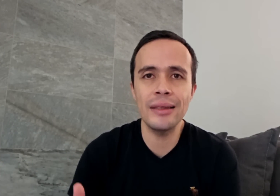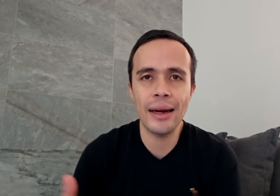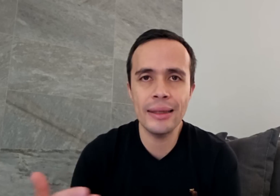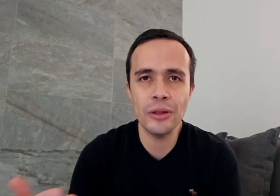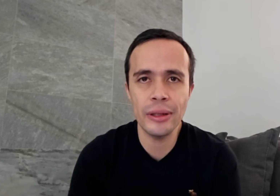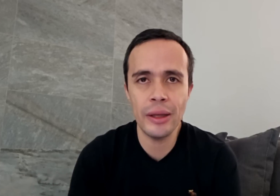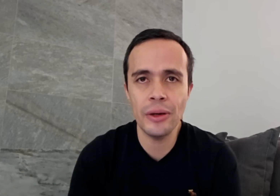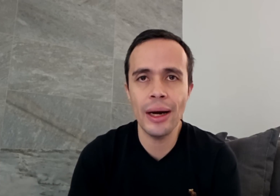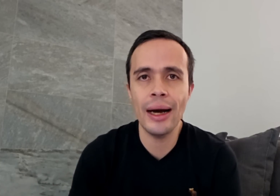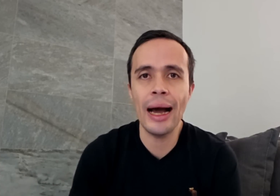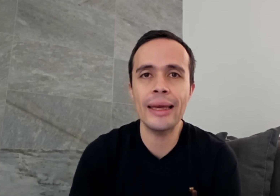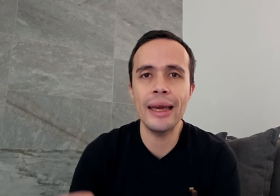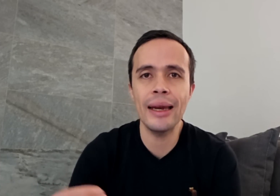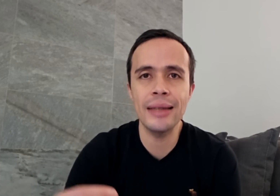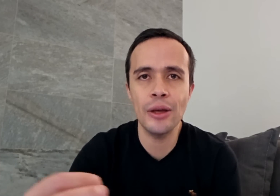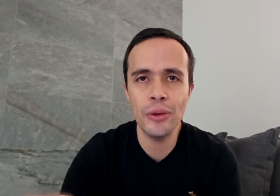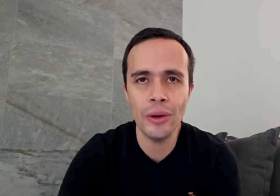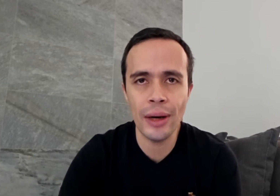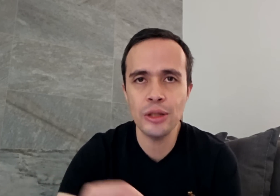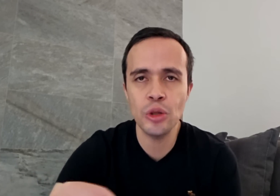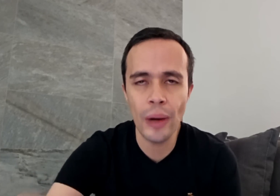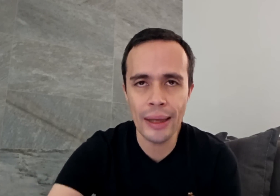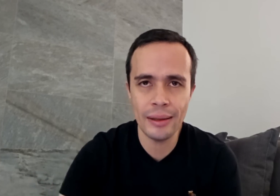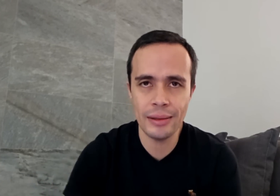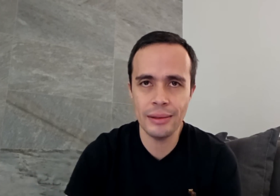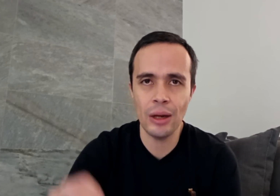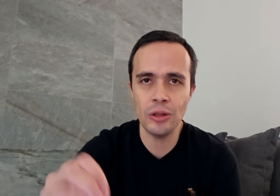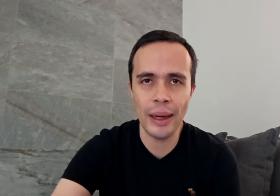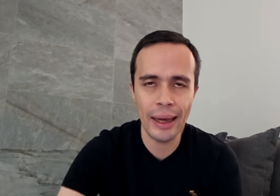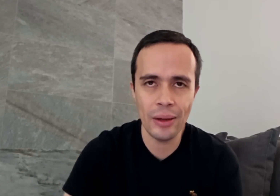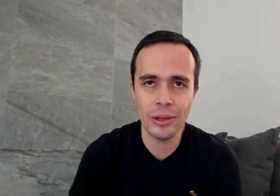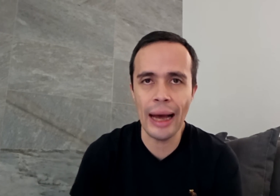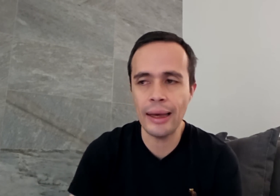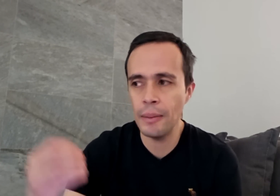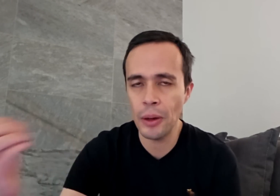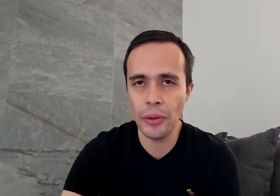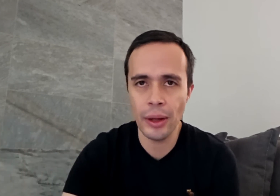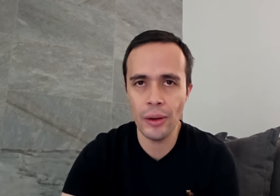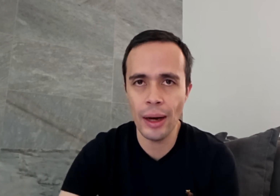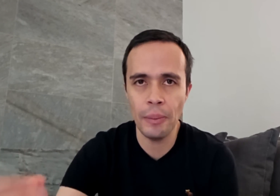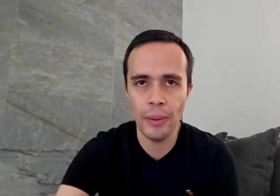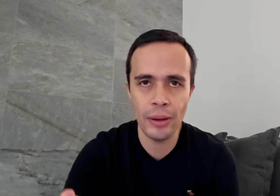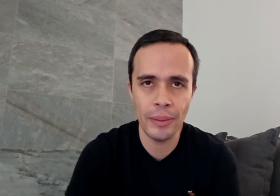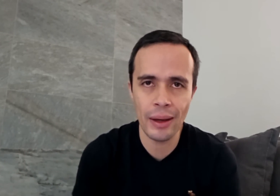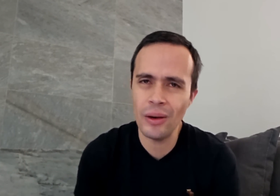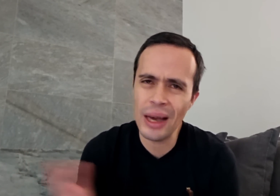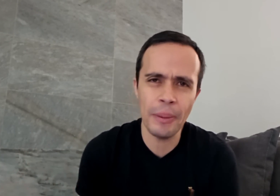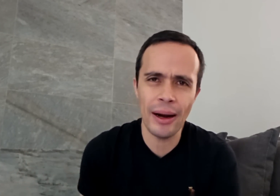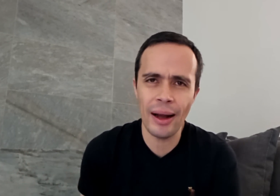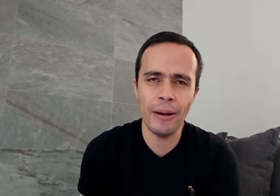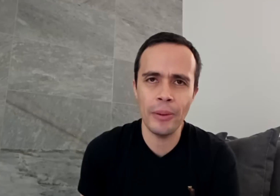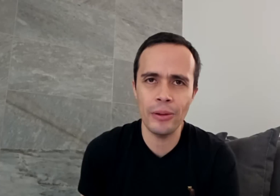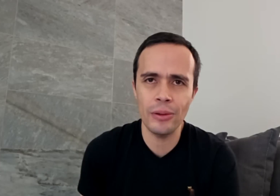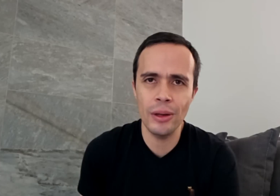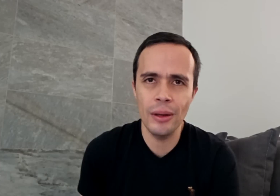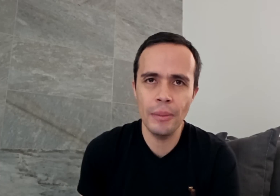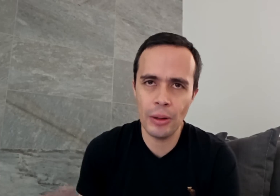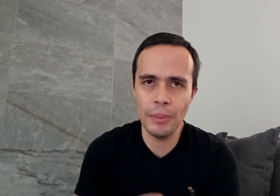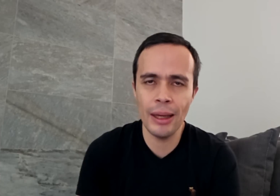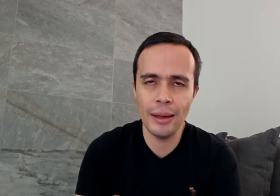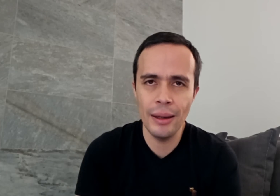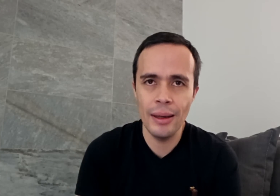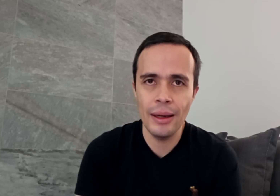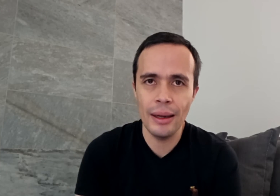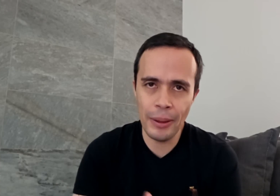quién es Ernesto Zedillo, a quiénes ayudó, a sus cuates, a los banqueros, a quién perjudicó, al pueblo de México, ya para acabar pronto.